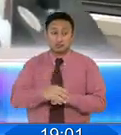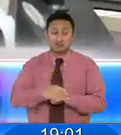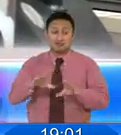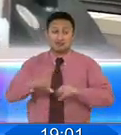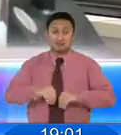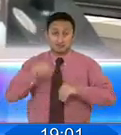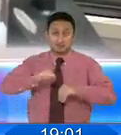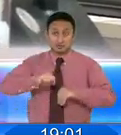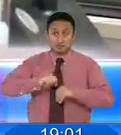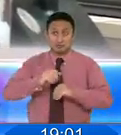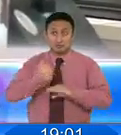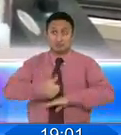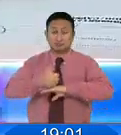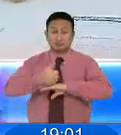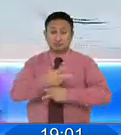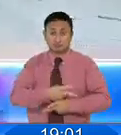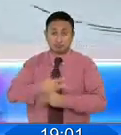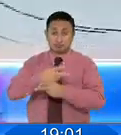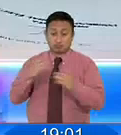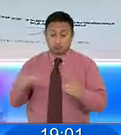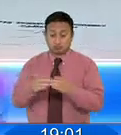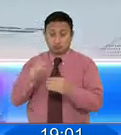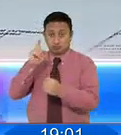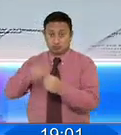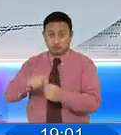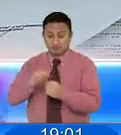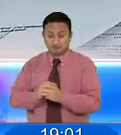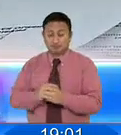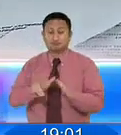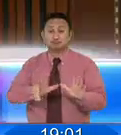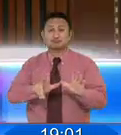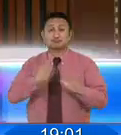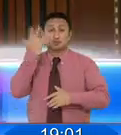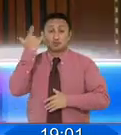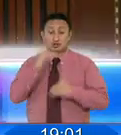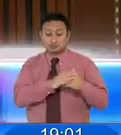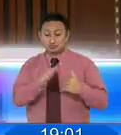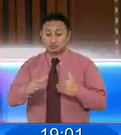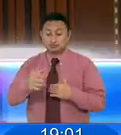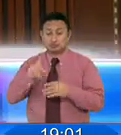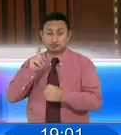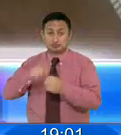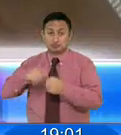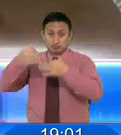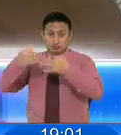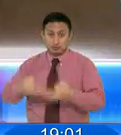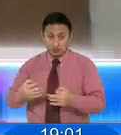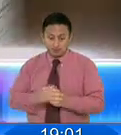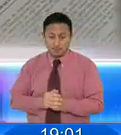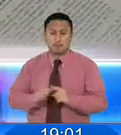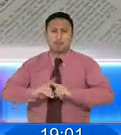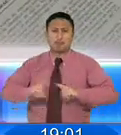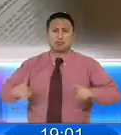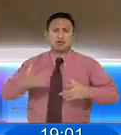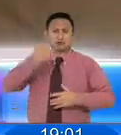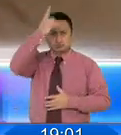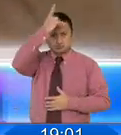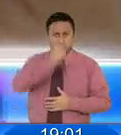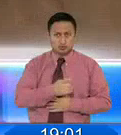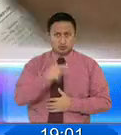ante delegaciones del organismo electoral y 8 días para la inscripción formal. Sin embargo, esta resolución ya